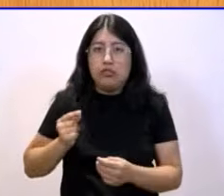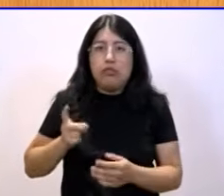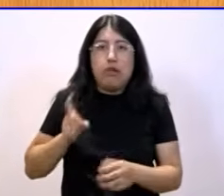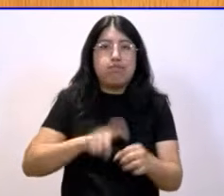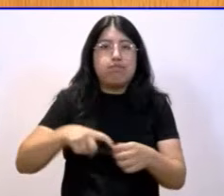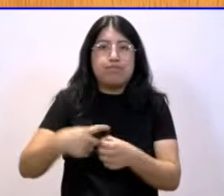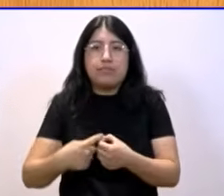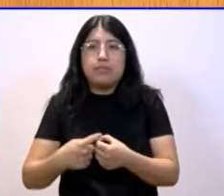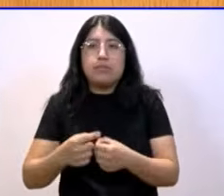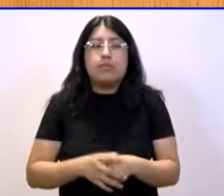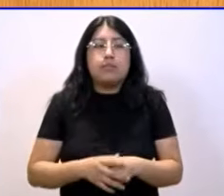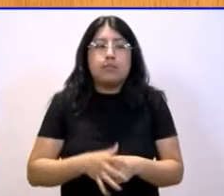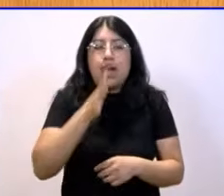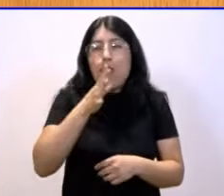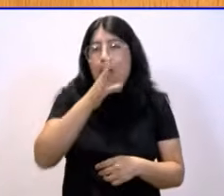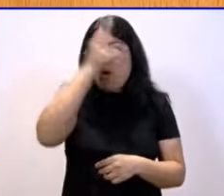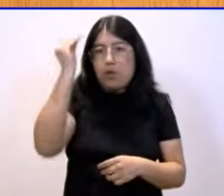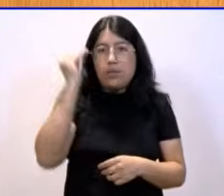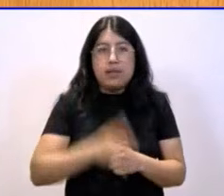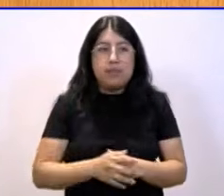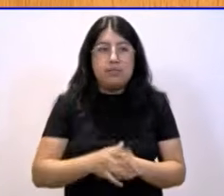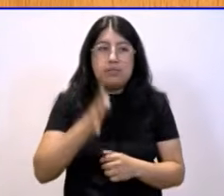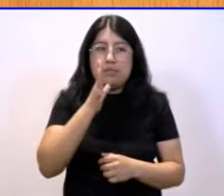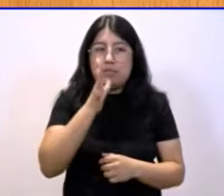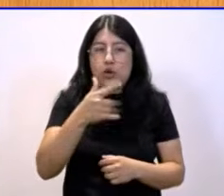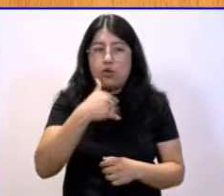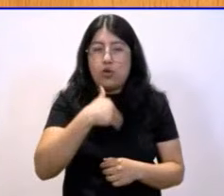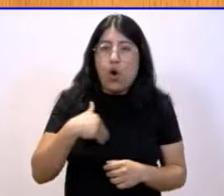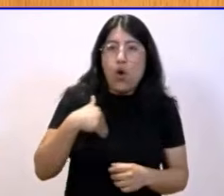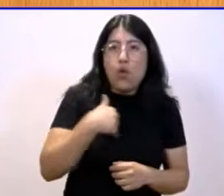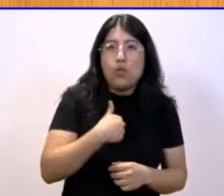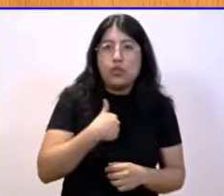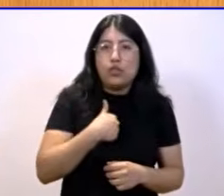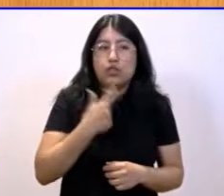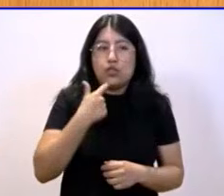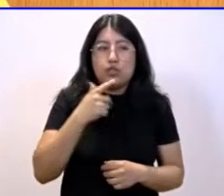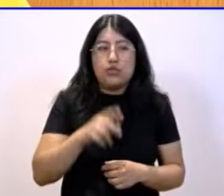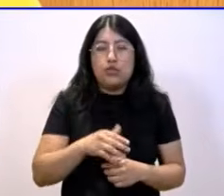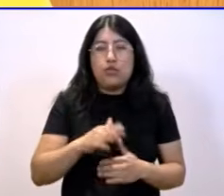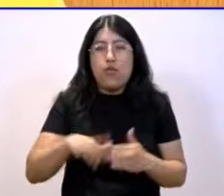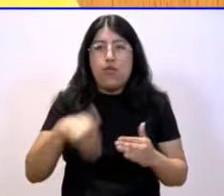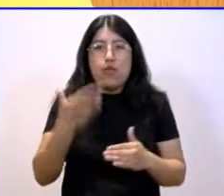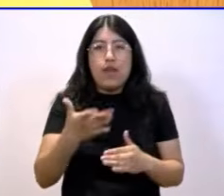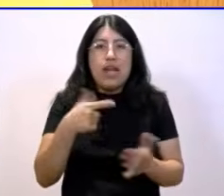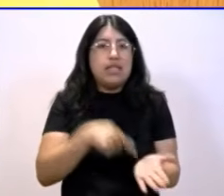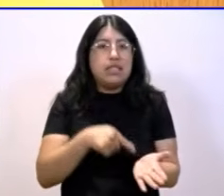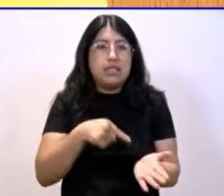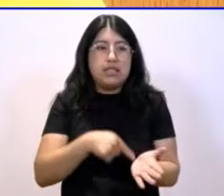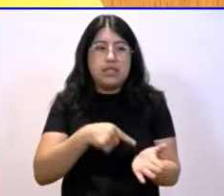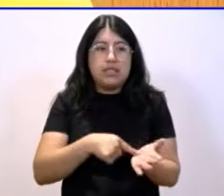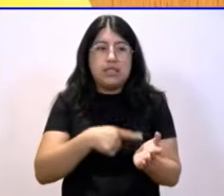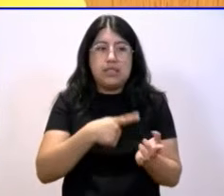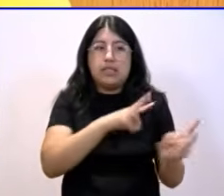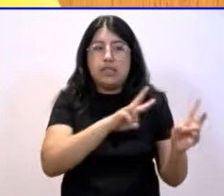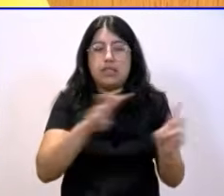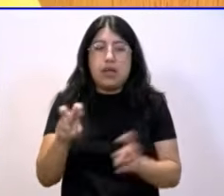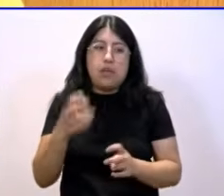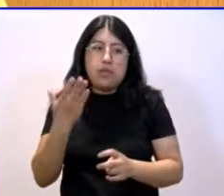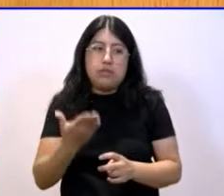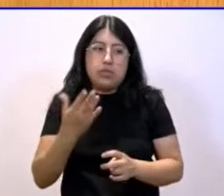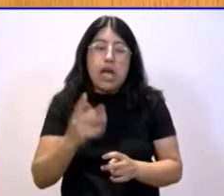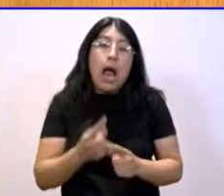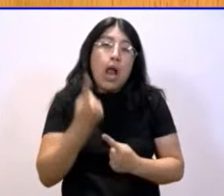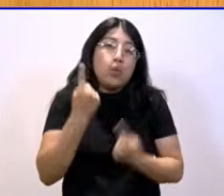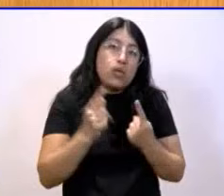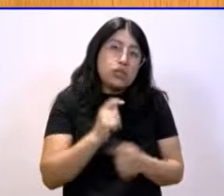ahora a ustedes se les ha olvidado, porque mi posicionamiento era estar fuera y exigir, desde luego, muchas cuestiones. Algunas se conseguían